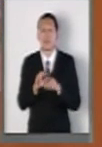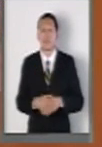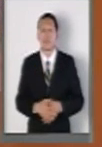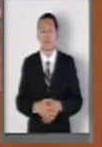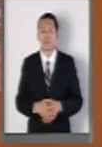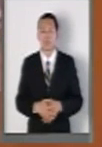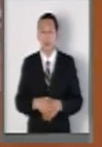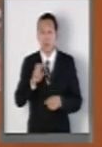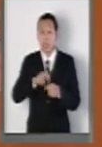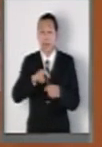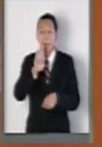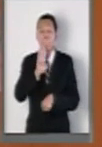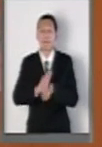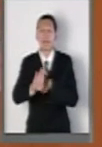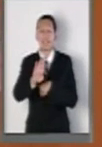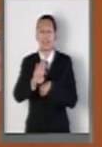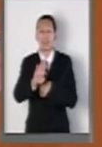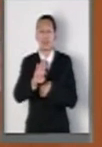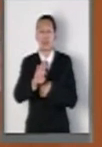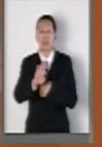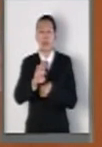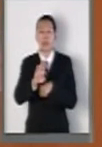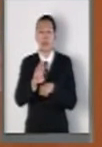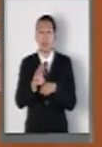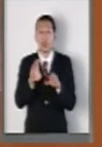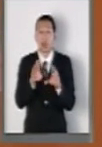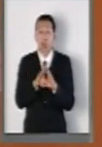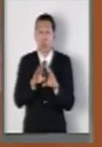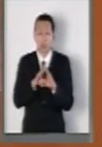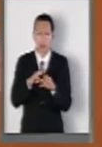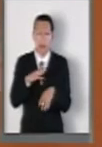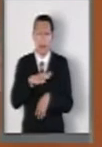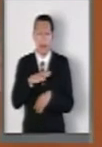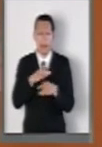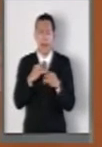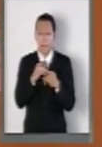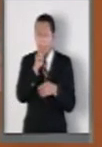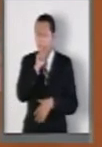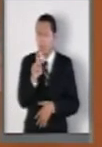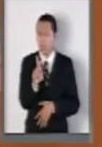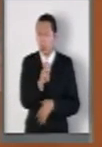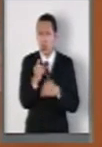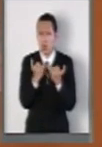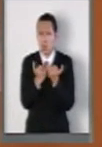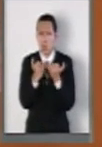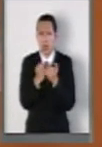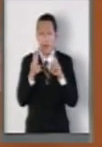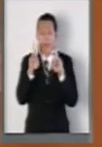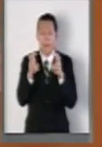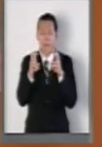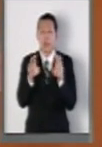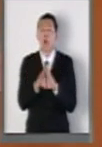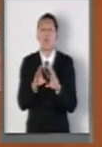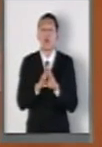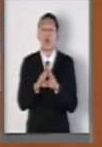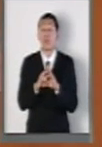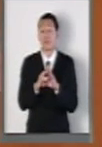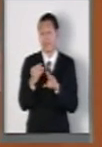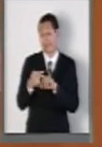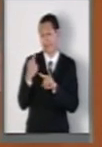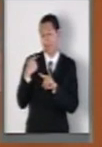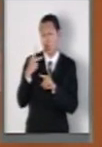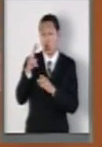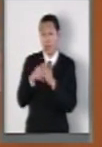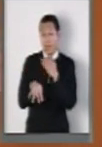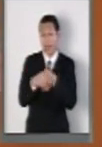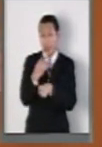En Brasil, por mencionar un caso paradigmático en esta materia, desde el 2014 es